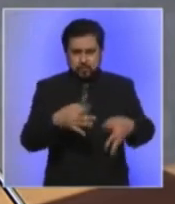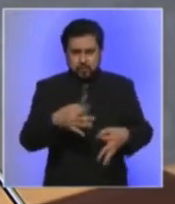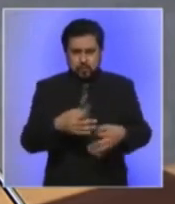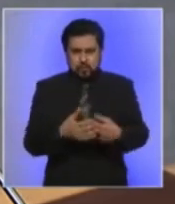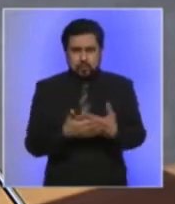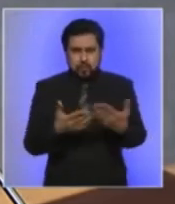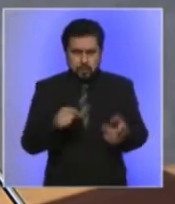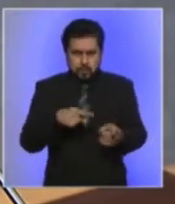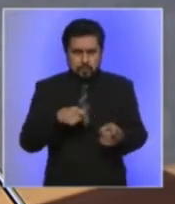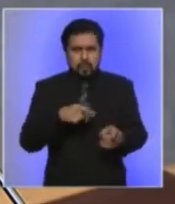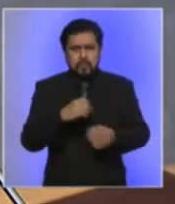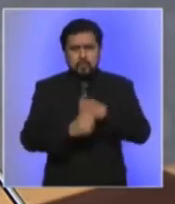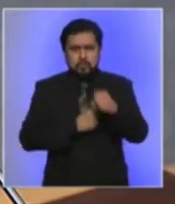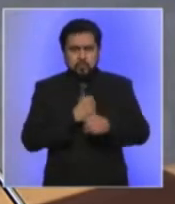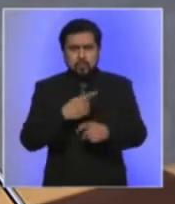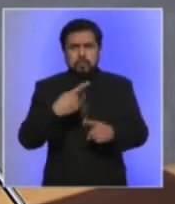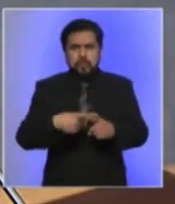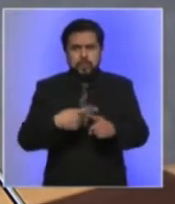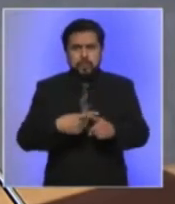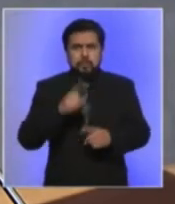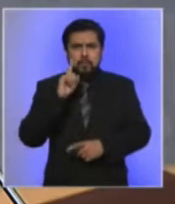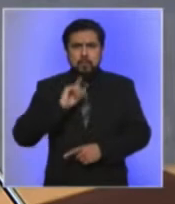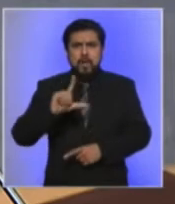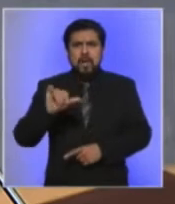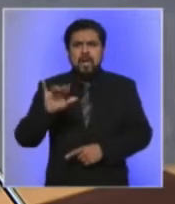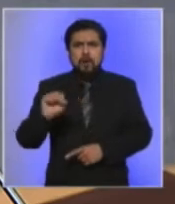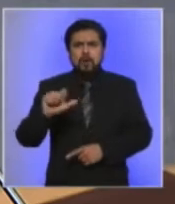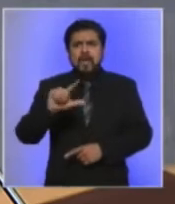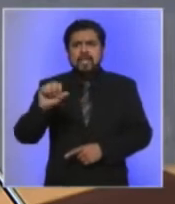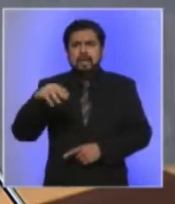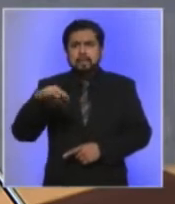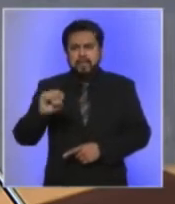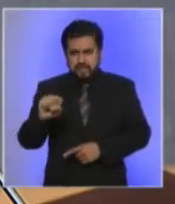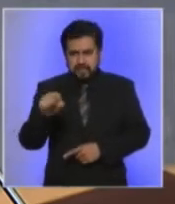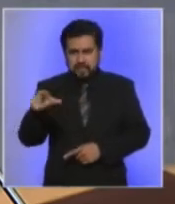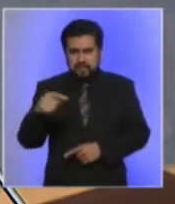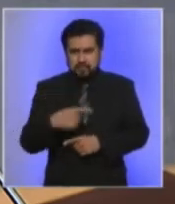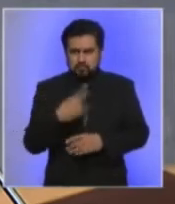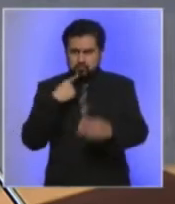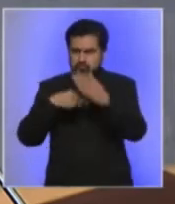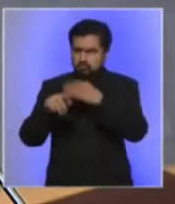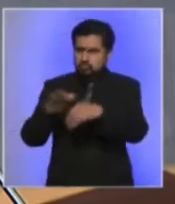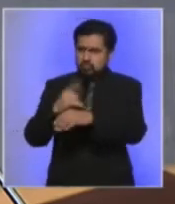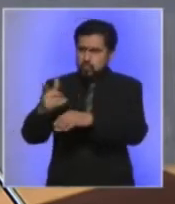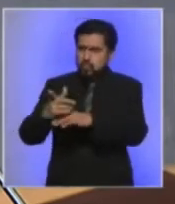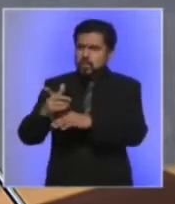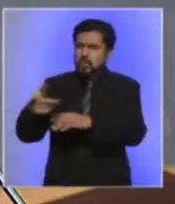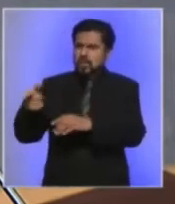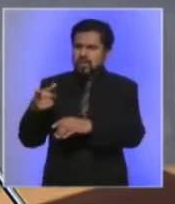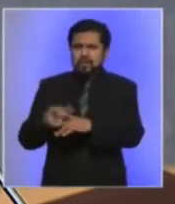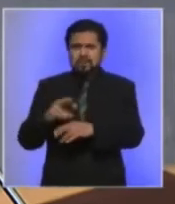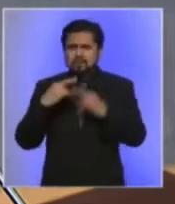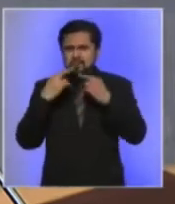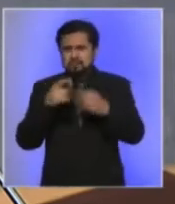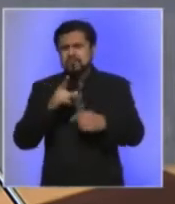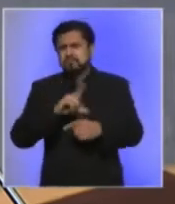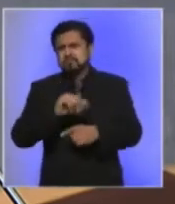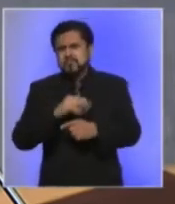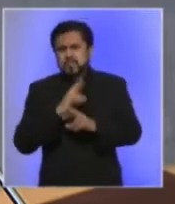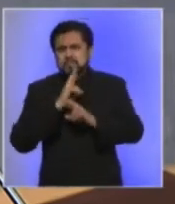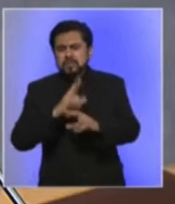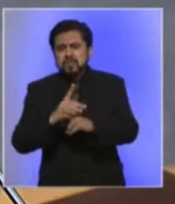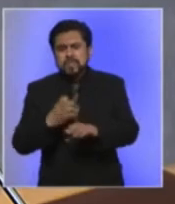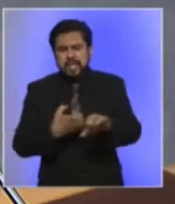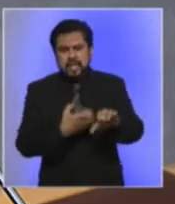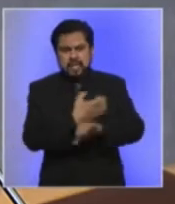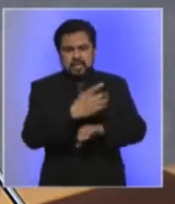anualidad promovido por Laura Hortensia llamas Hernández quien controvierte el acuerdo emitido por el pleno del tribunal electoral